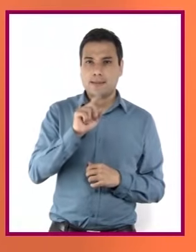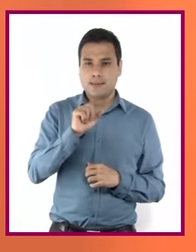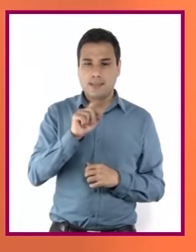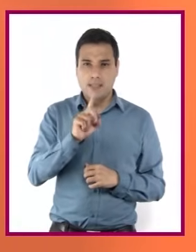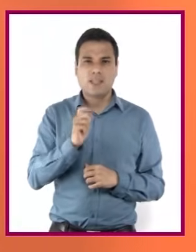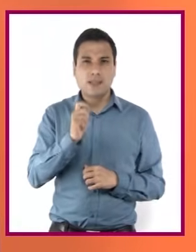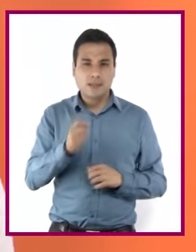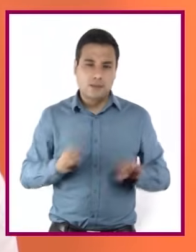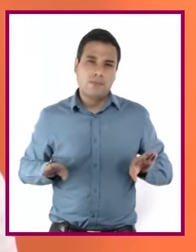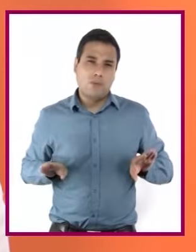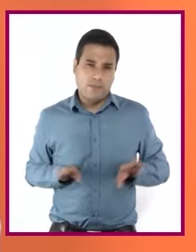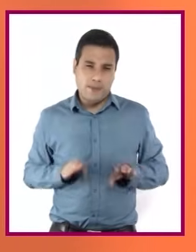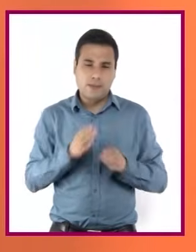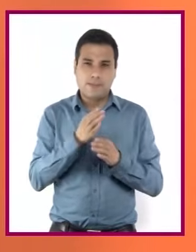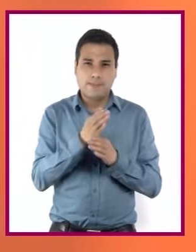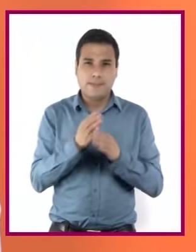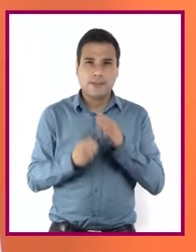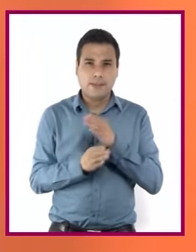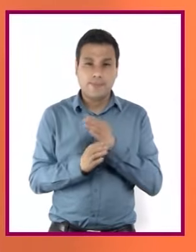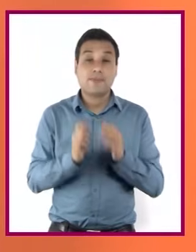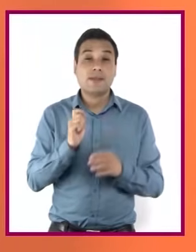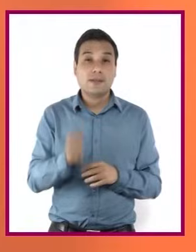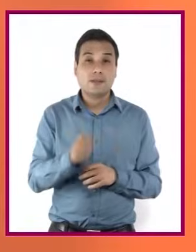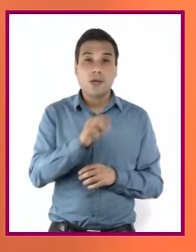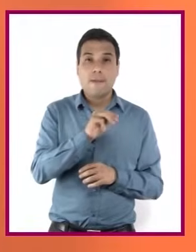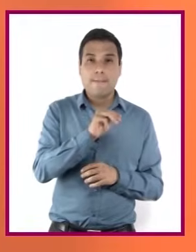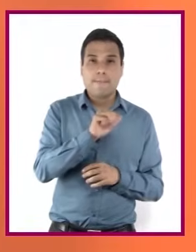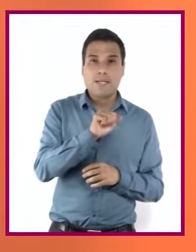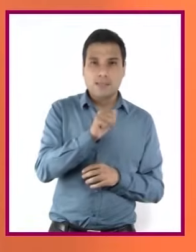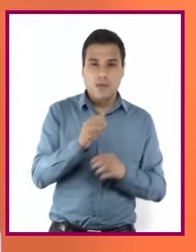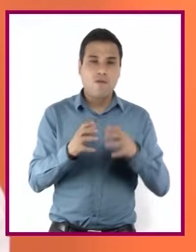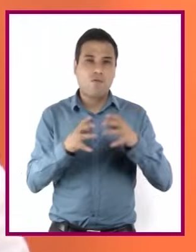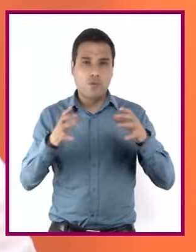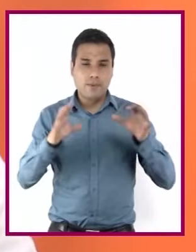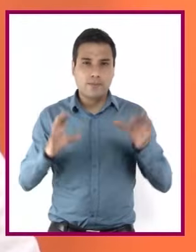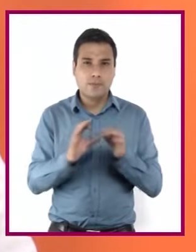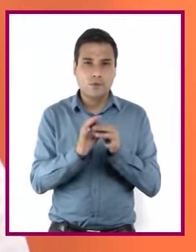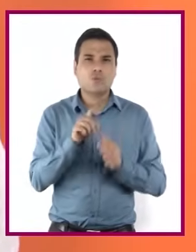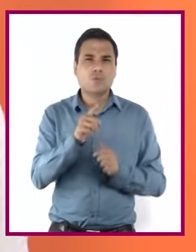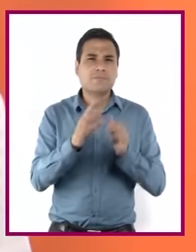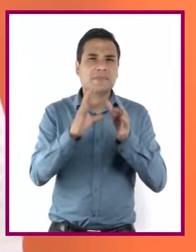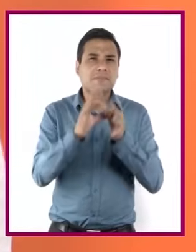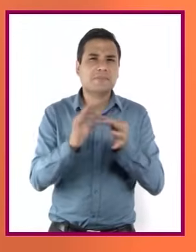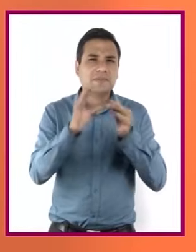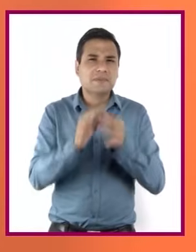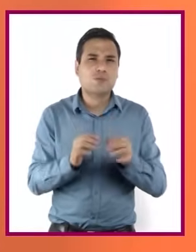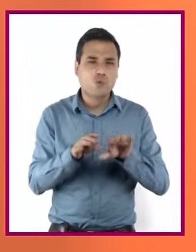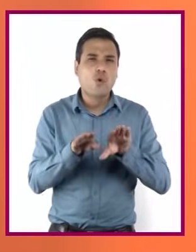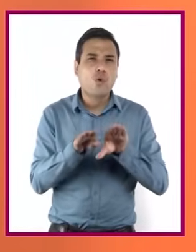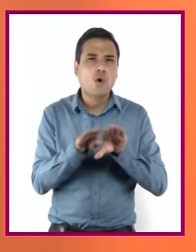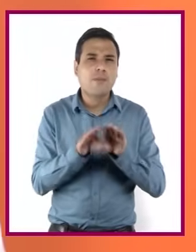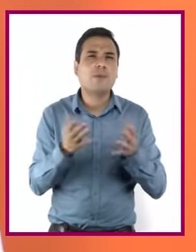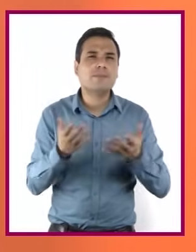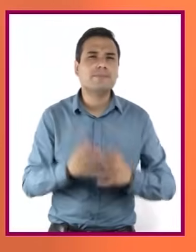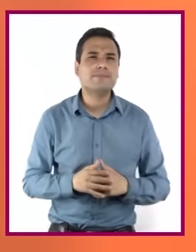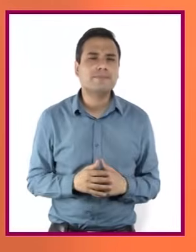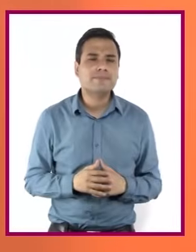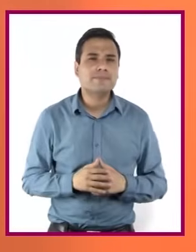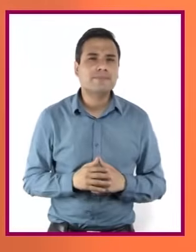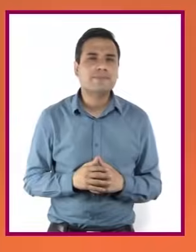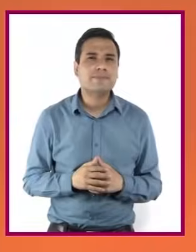materia. Esta relaciona la masa con el volumen. ¿Cómo explicarían la densidad de los materiales con este